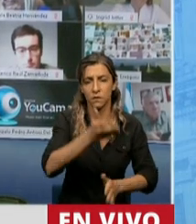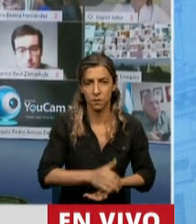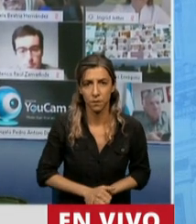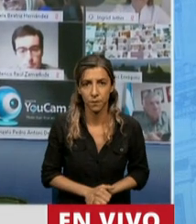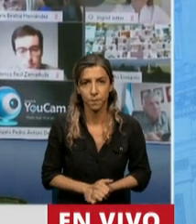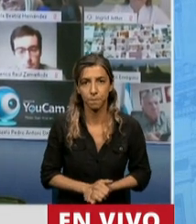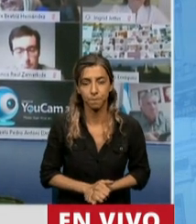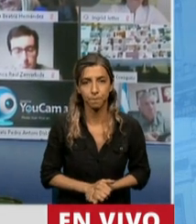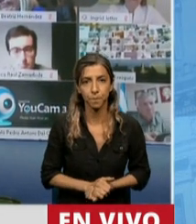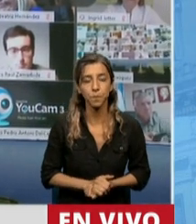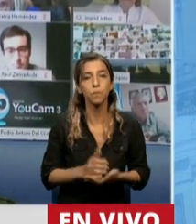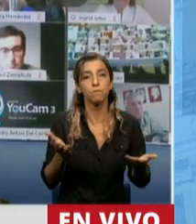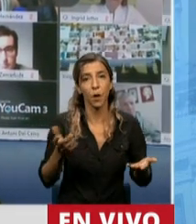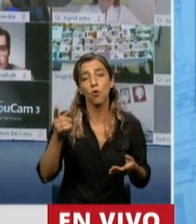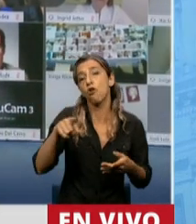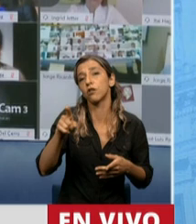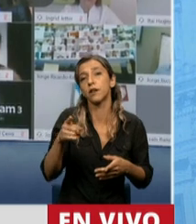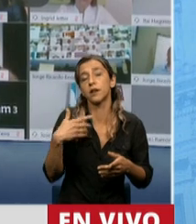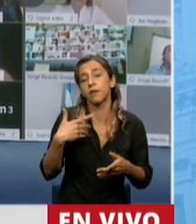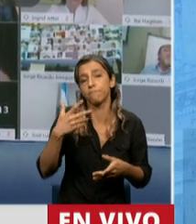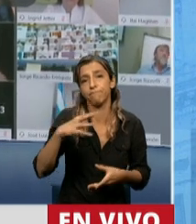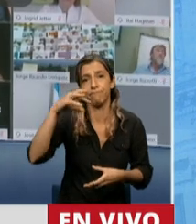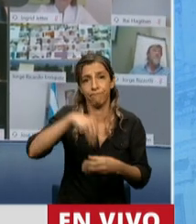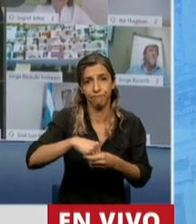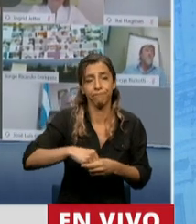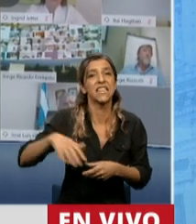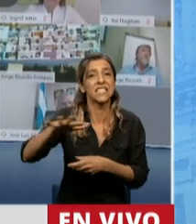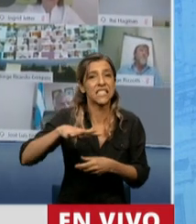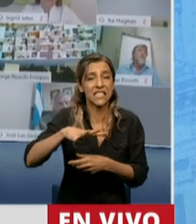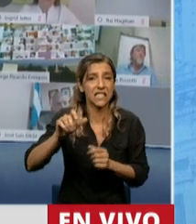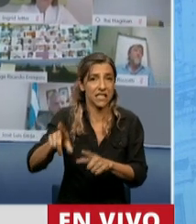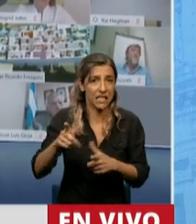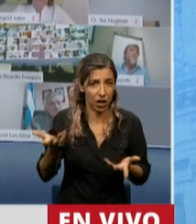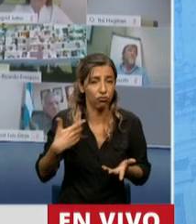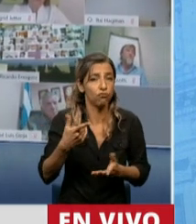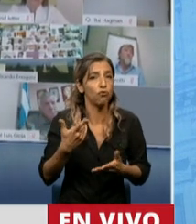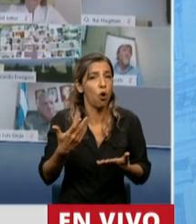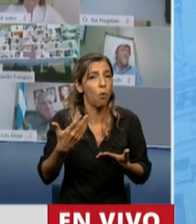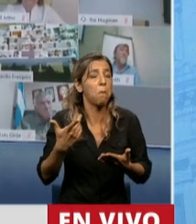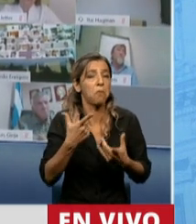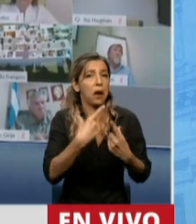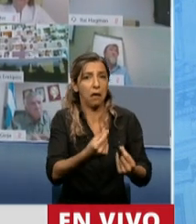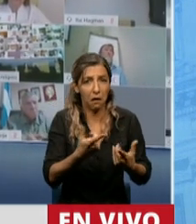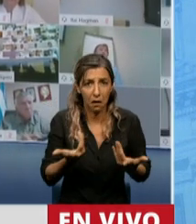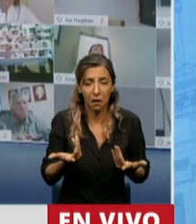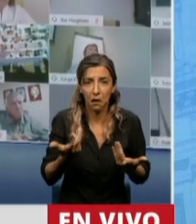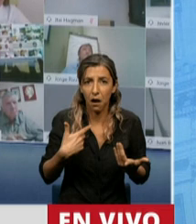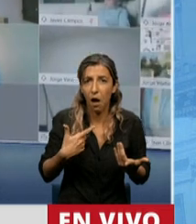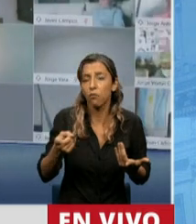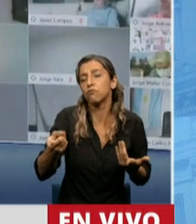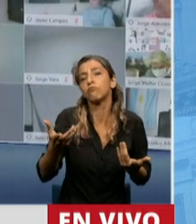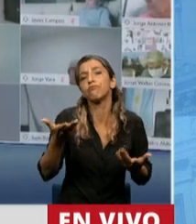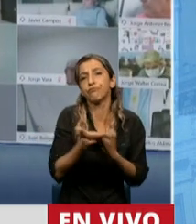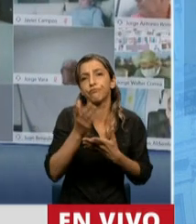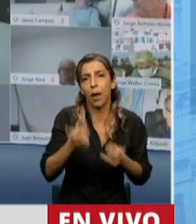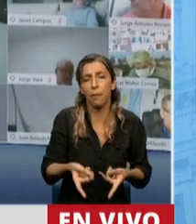este por por pertenecer al área Australia un 40% de acto ición de sus haveres Me parece que esta cosa presidente hay